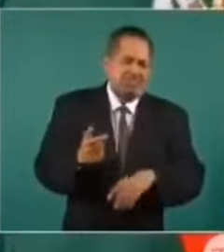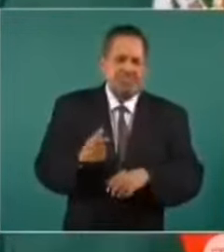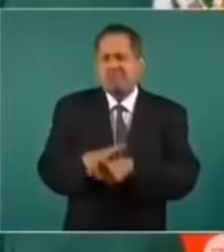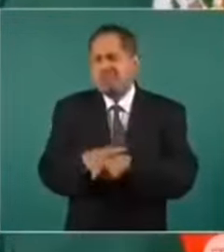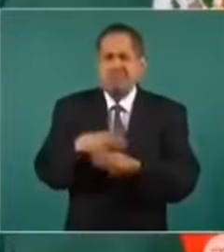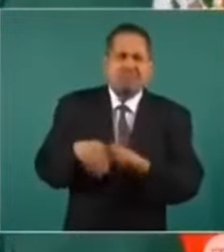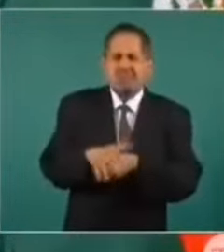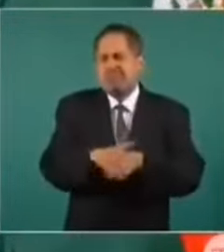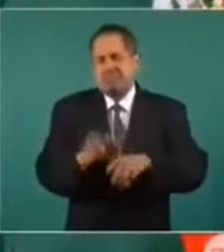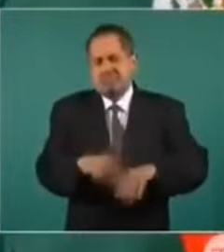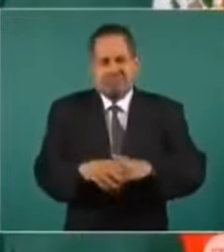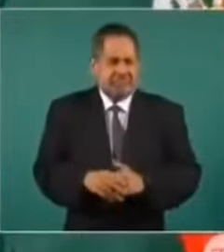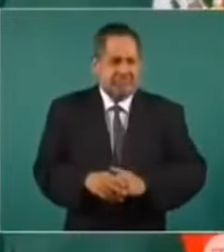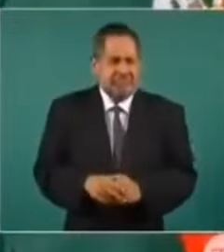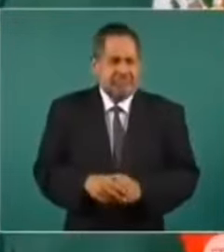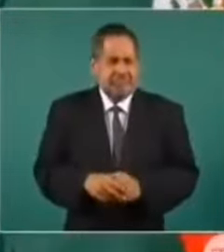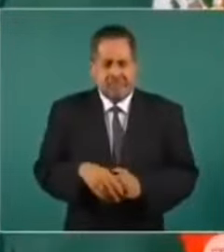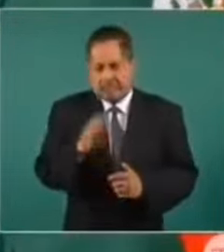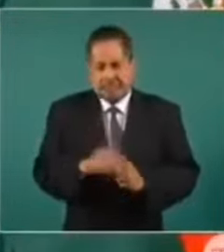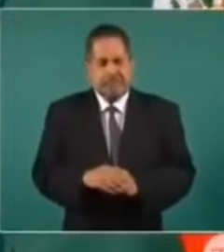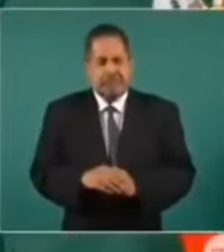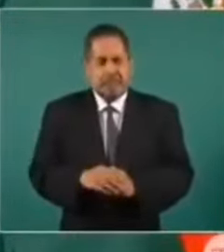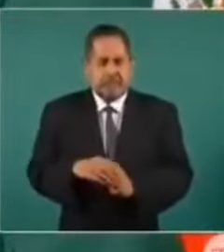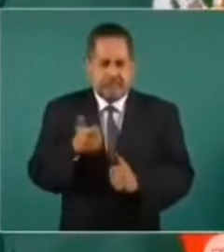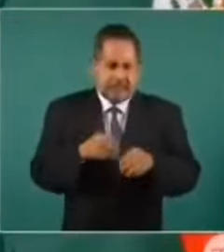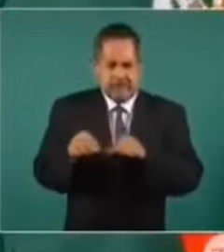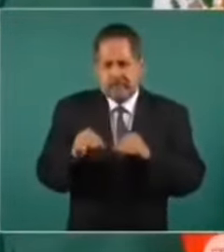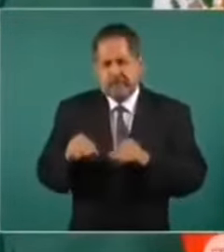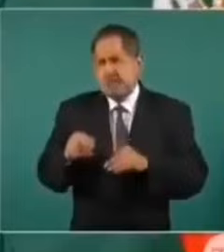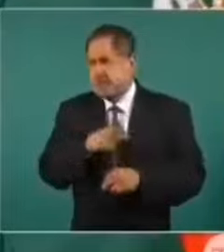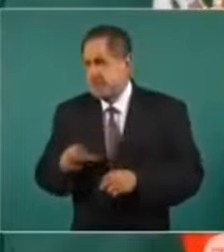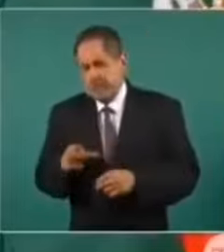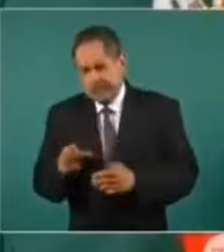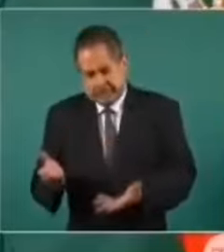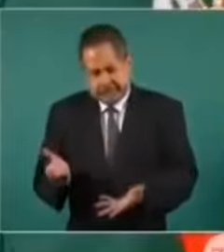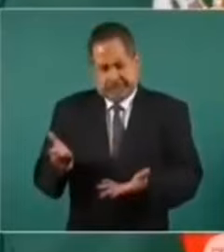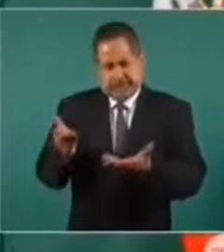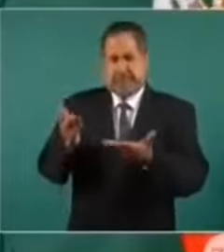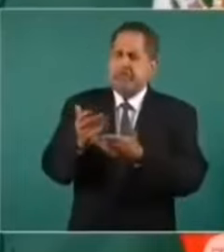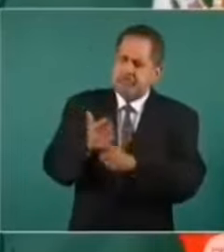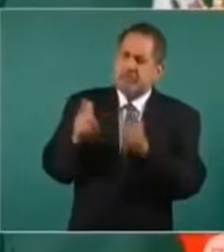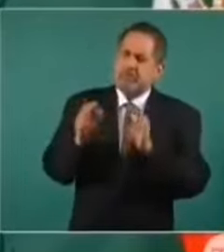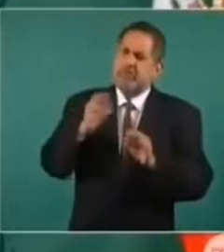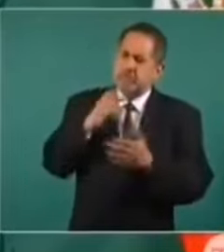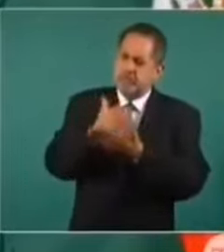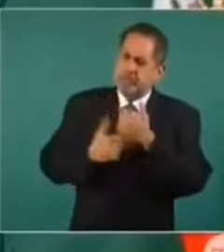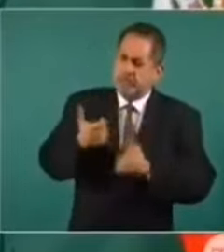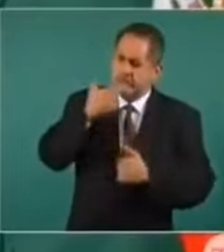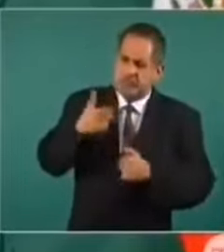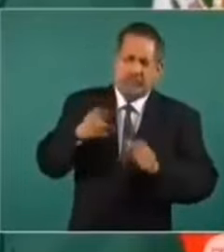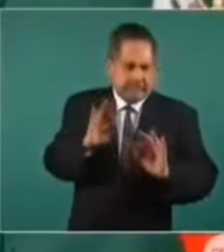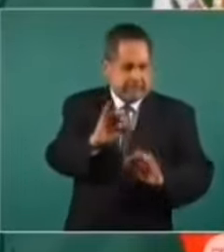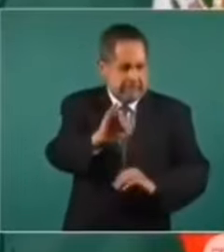sale, eso sí, hay que sacar de la pobreza a millones de mexicanos, pero